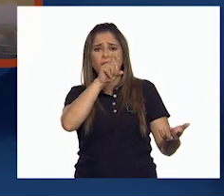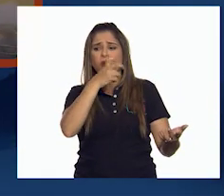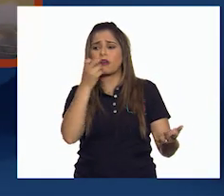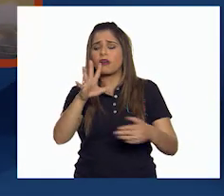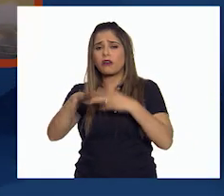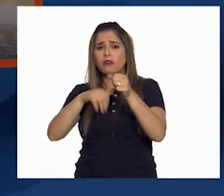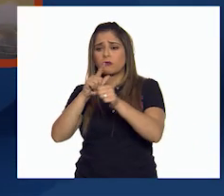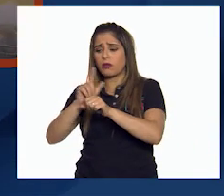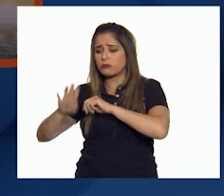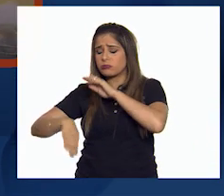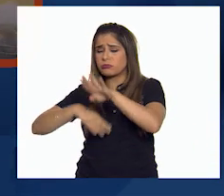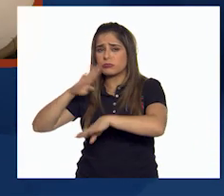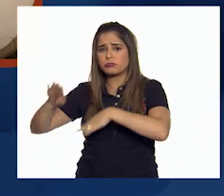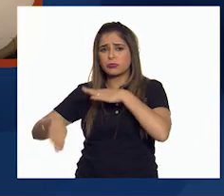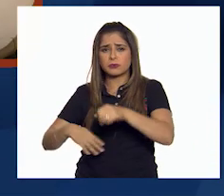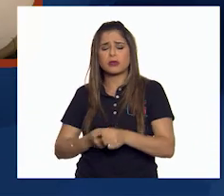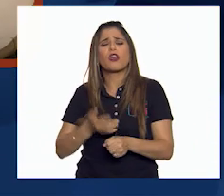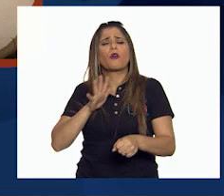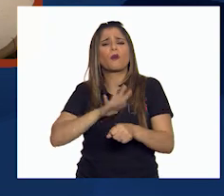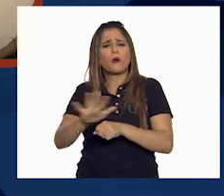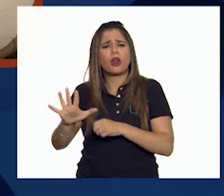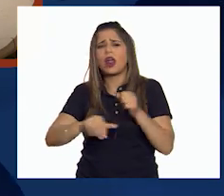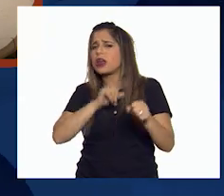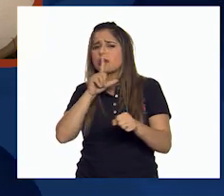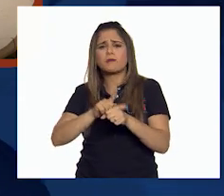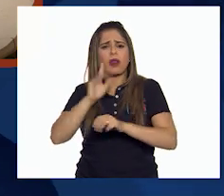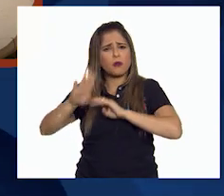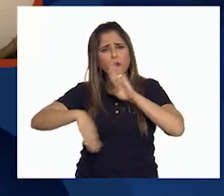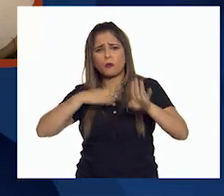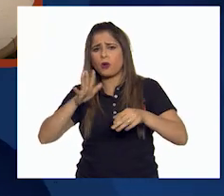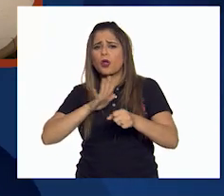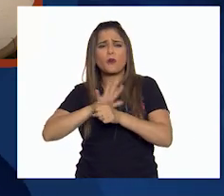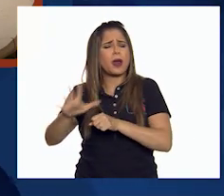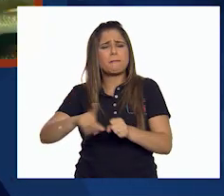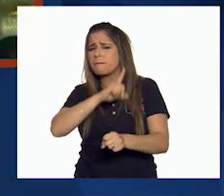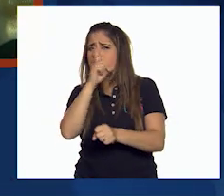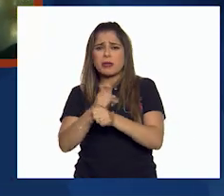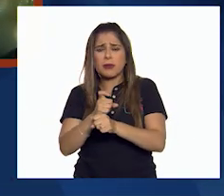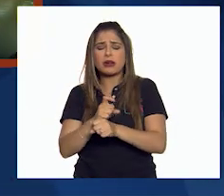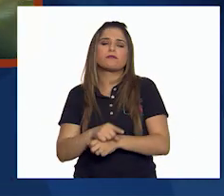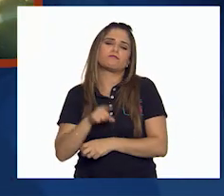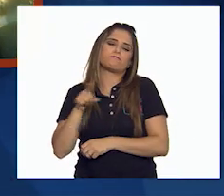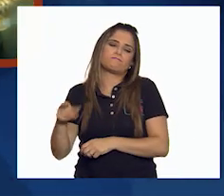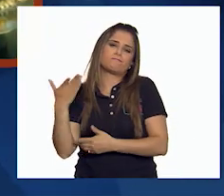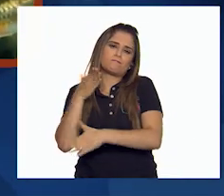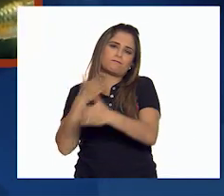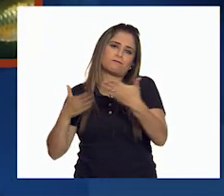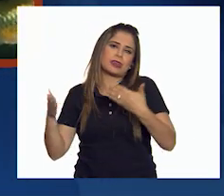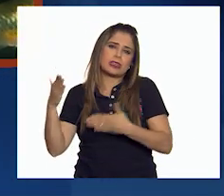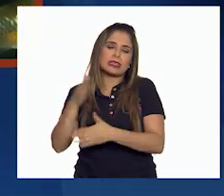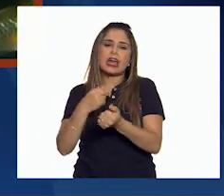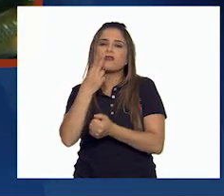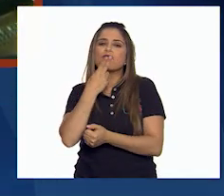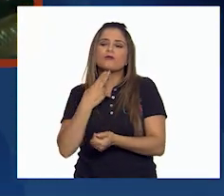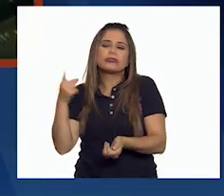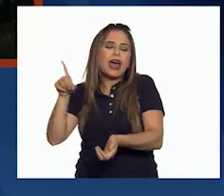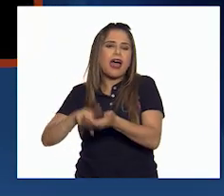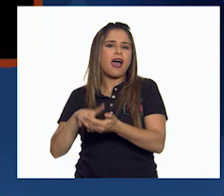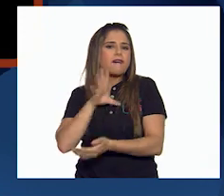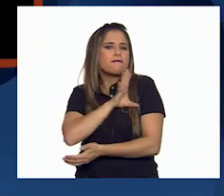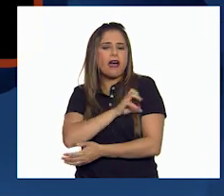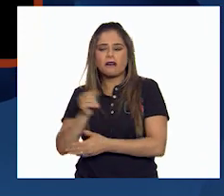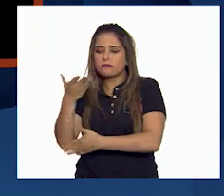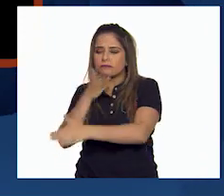Entre las especies extintas en México, uno de los grupos más afectados ha sido el de los peces dulceacuícolas.